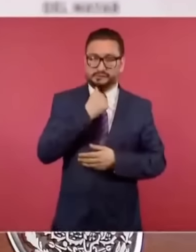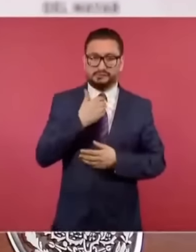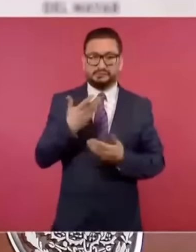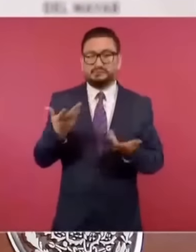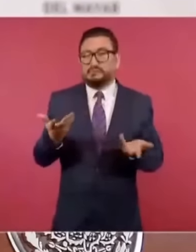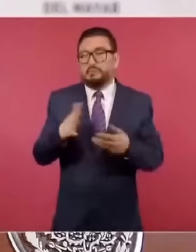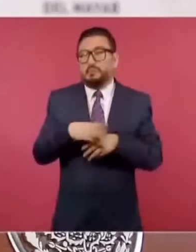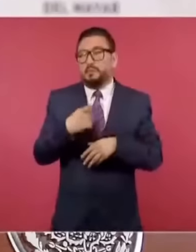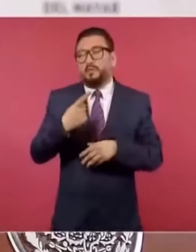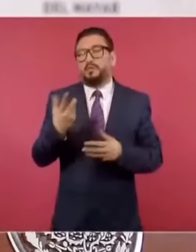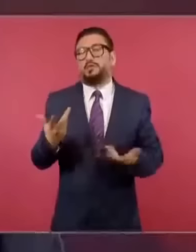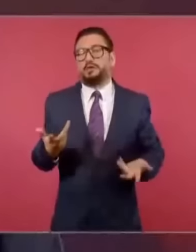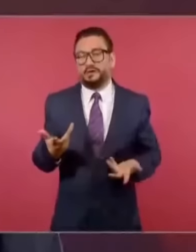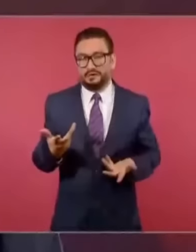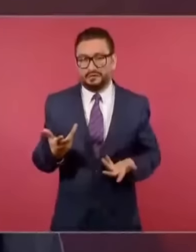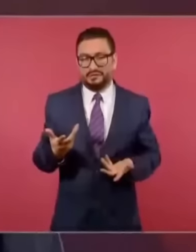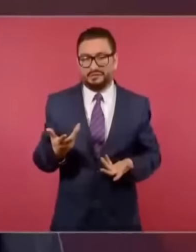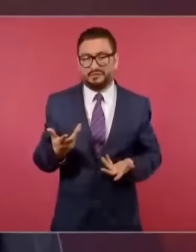ya